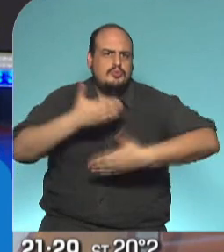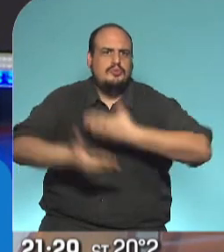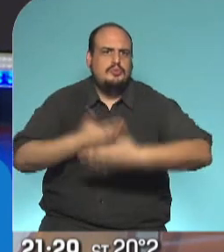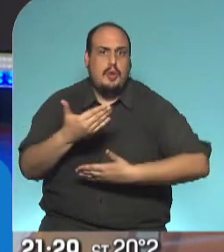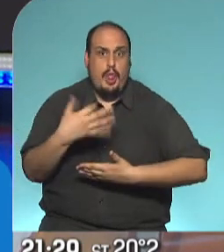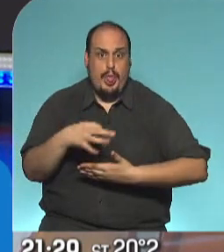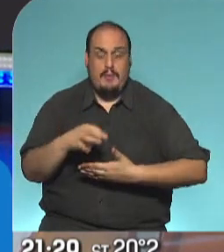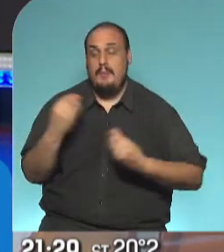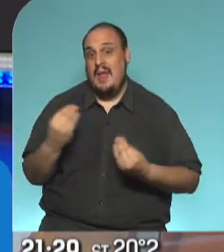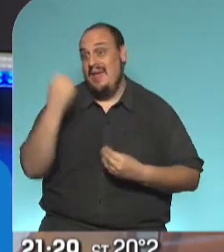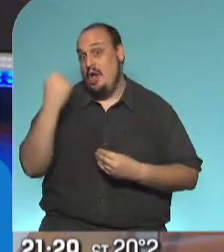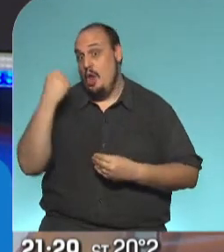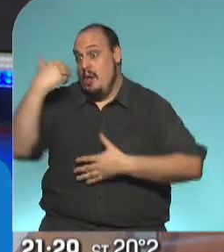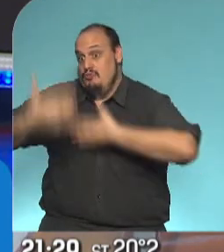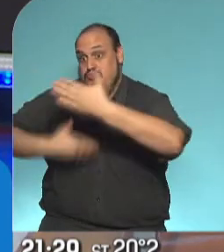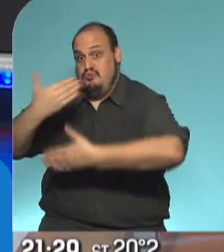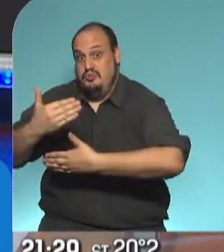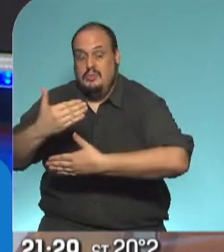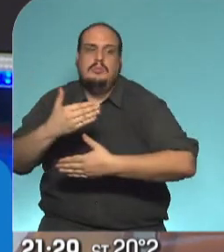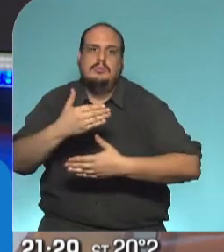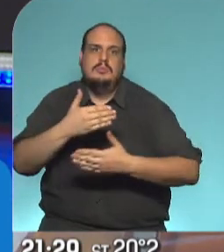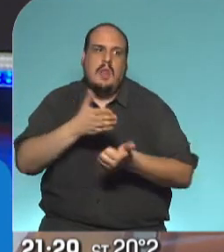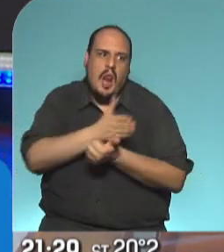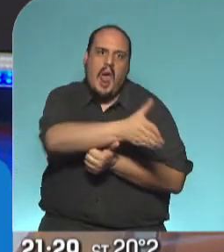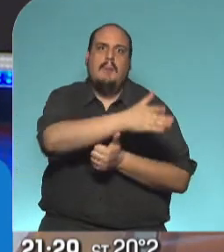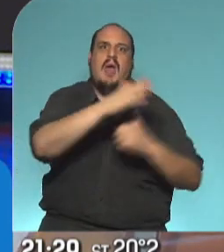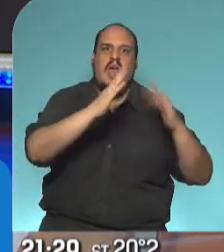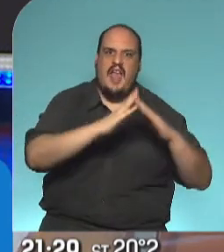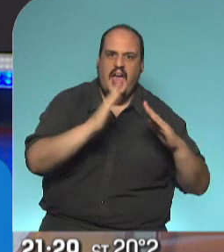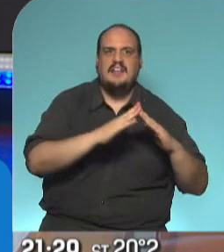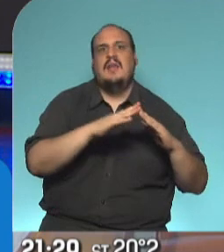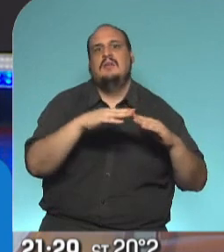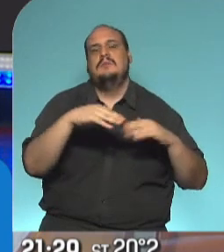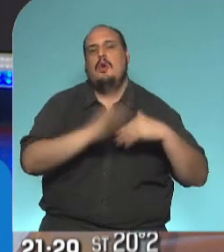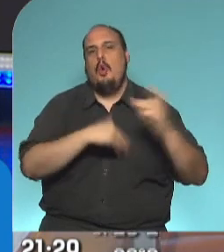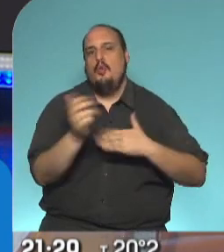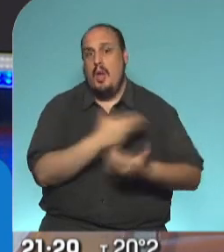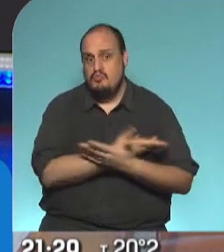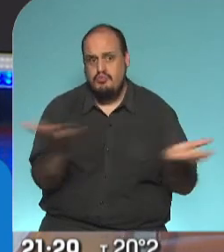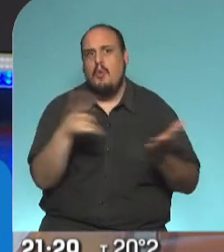en su totalidad se reactive. Obviamente la de la vivienda y la de la obra pública tiene que dar el primer paso.